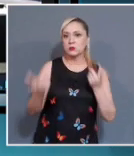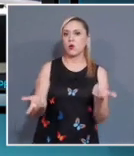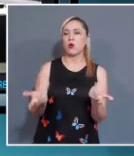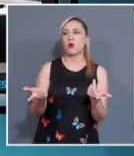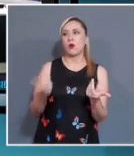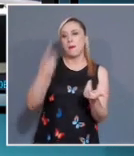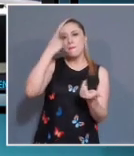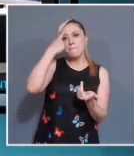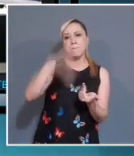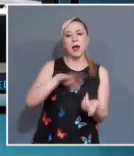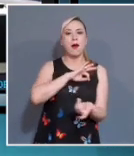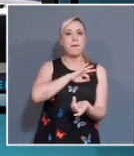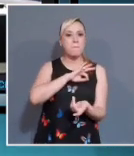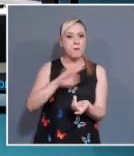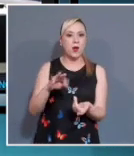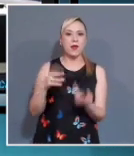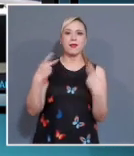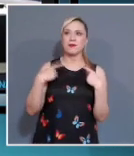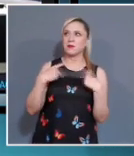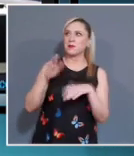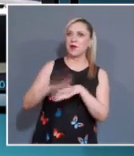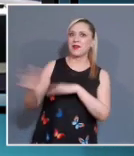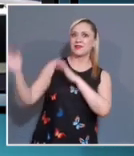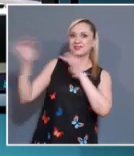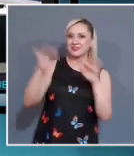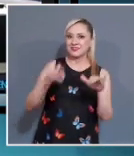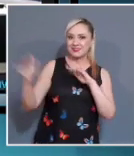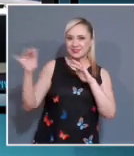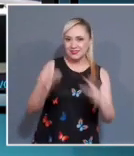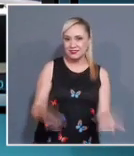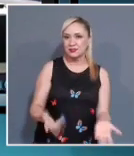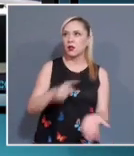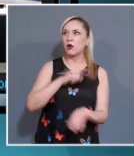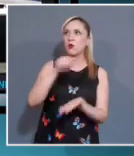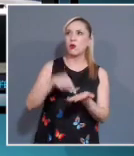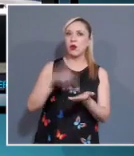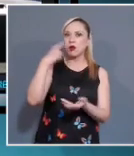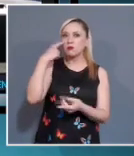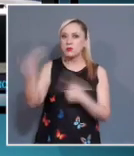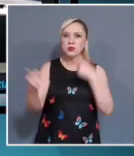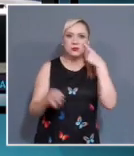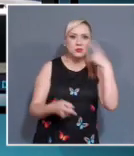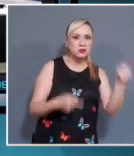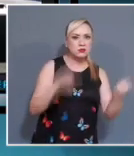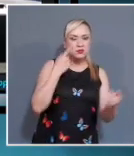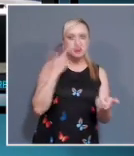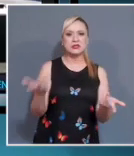podemos pensar en algún lugar en donde vivamos que sea inseguro